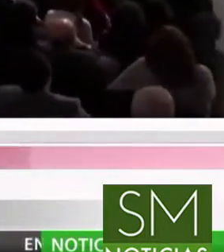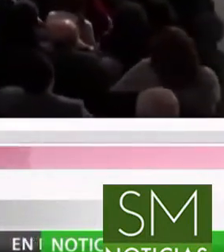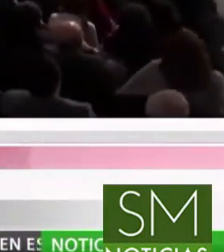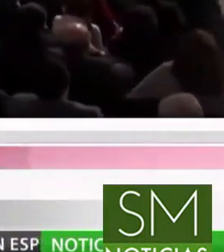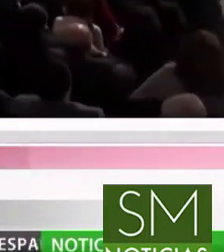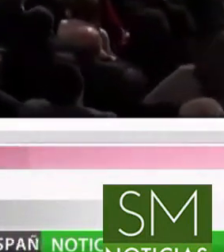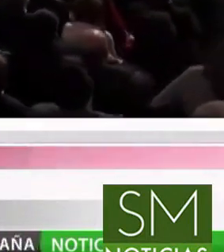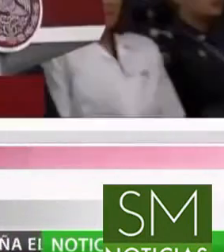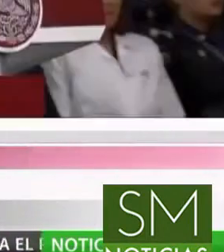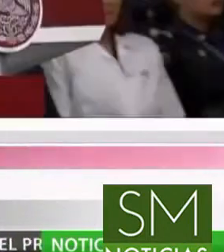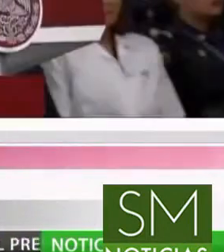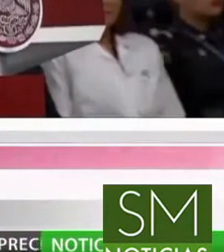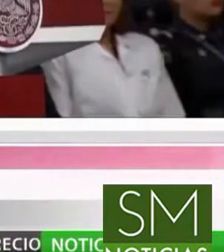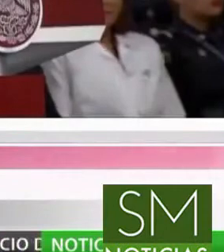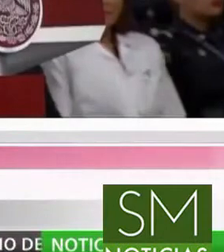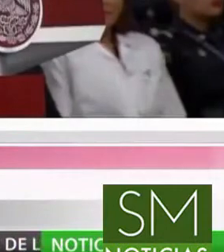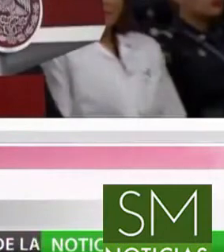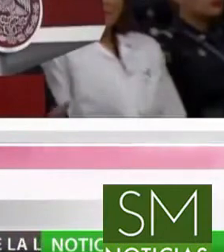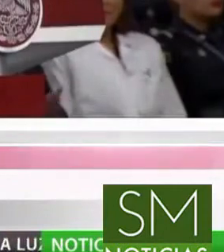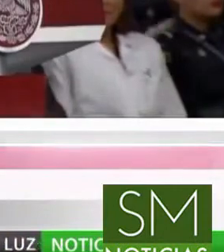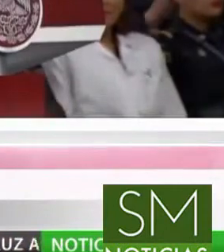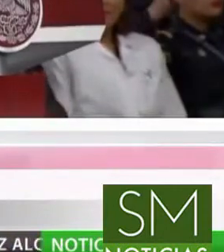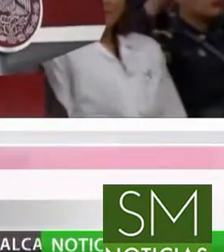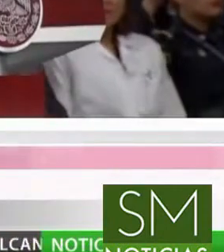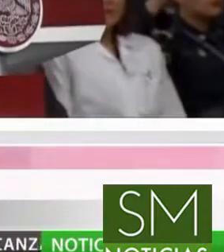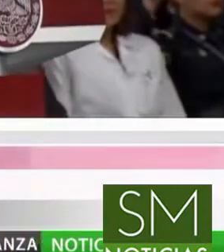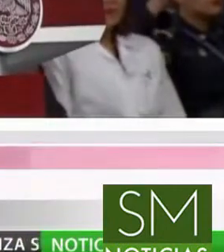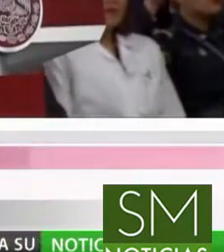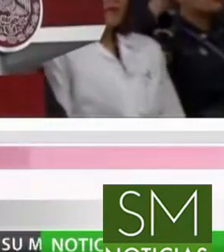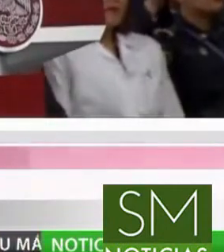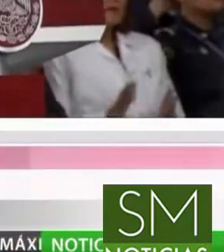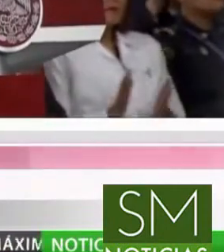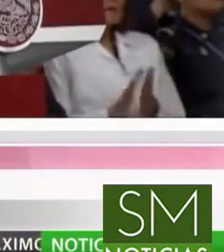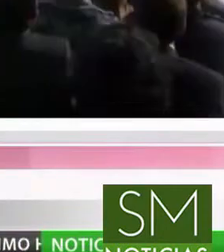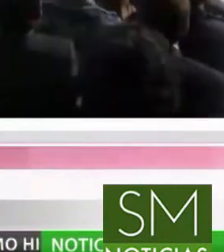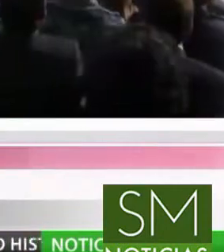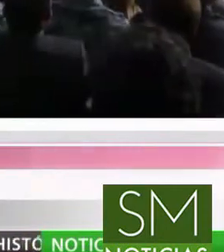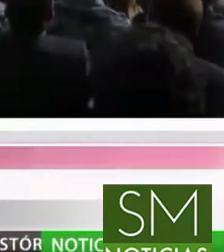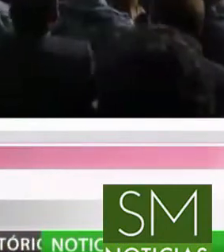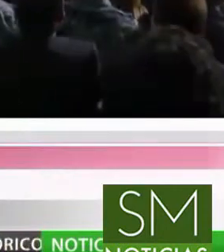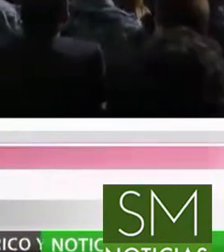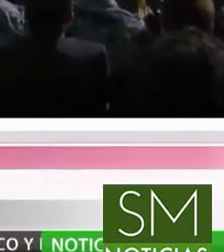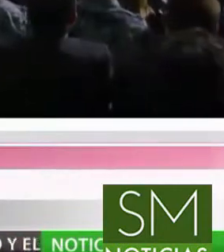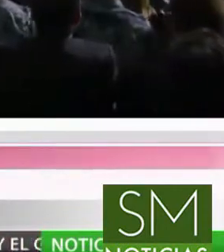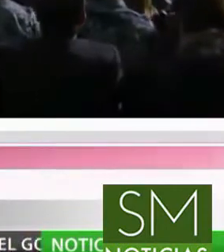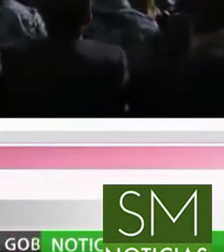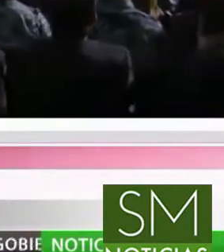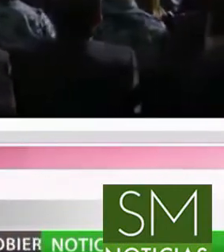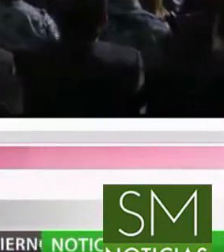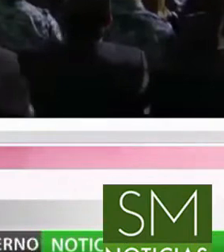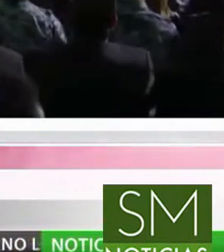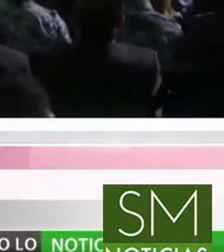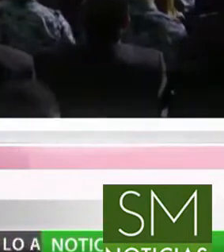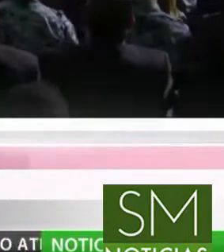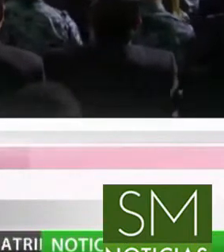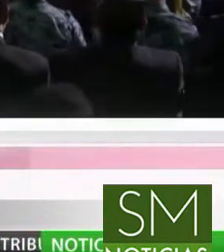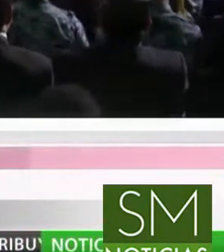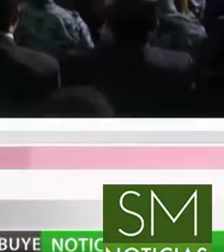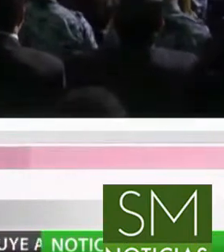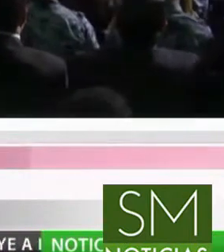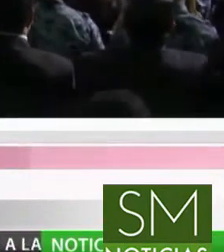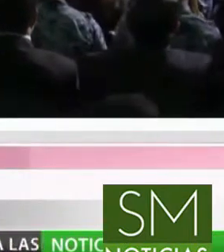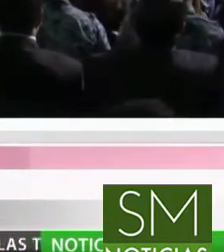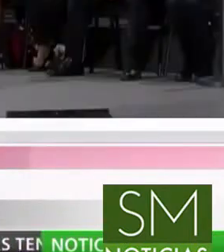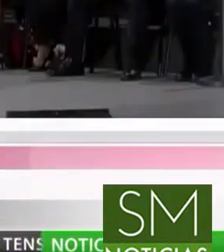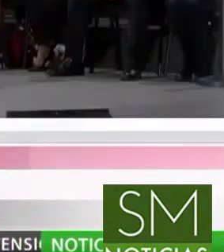políticos y unas 50 personas cercanas al actual presidente López Obrador, incluida su esposa, hijos y hasta